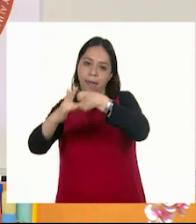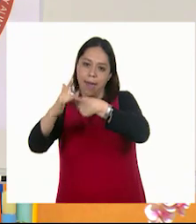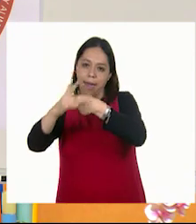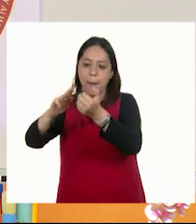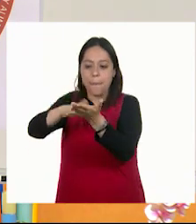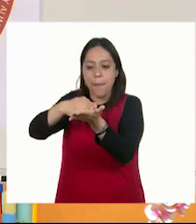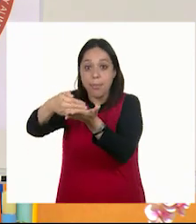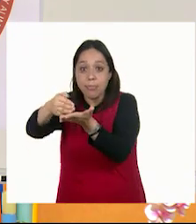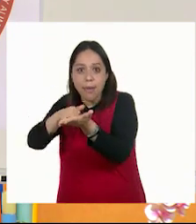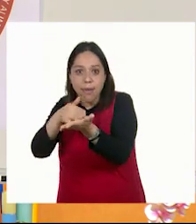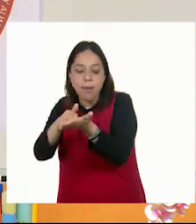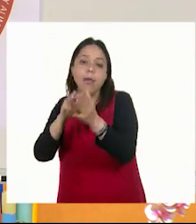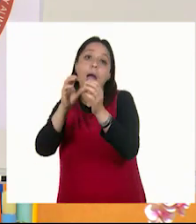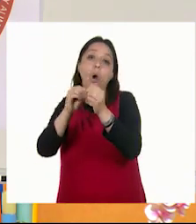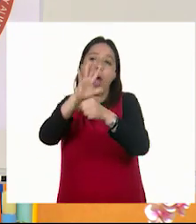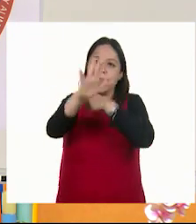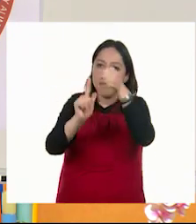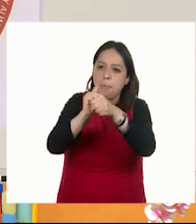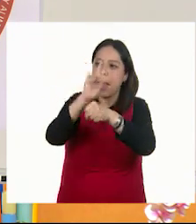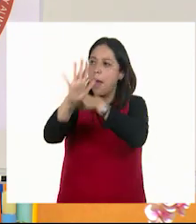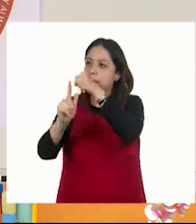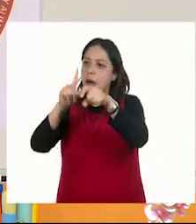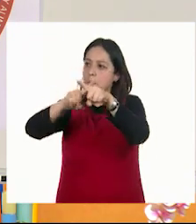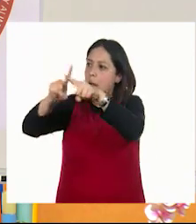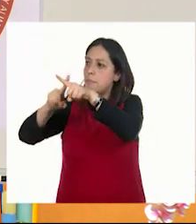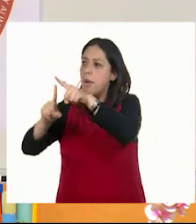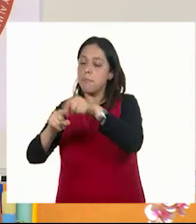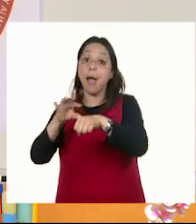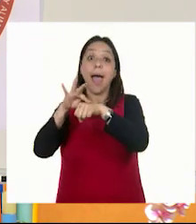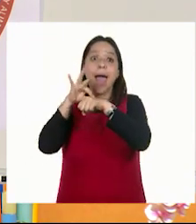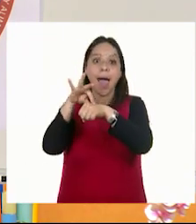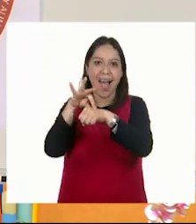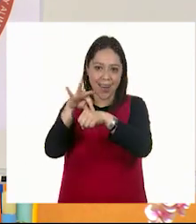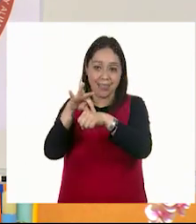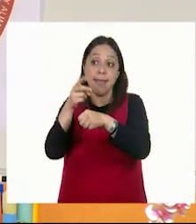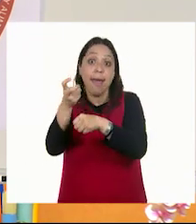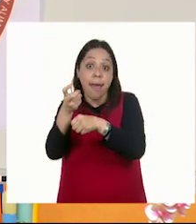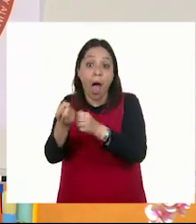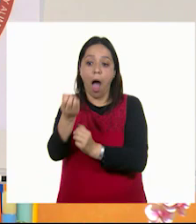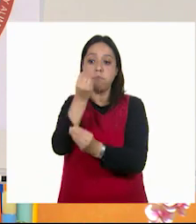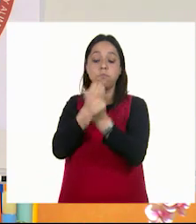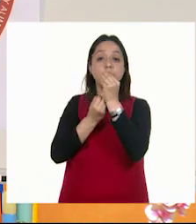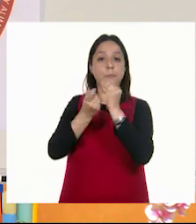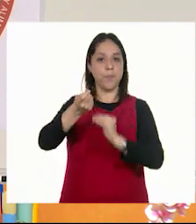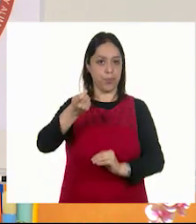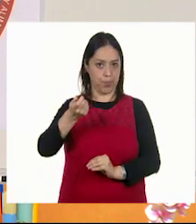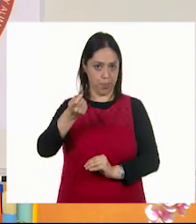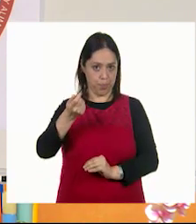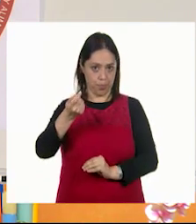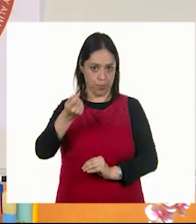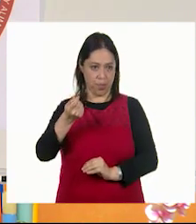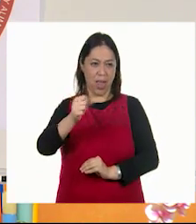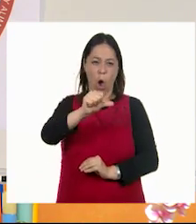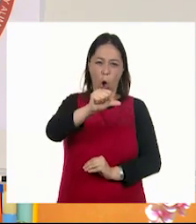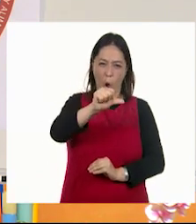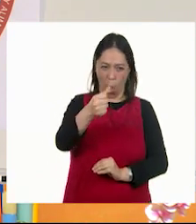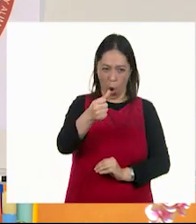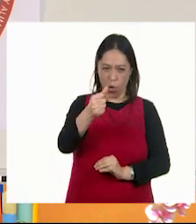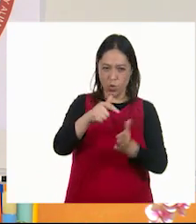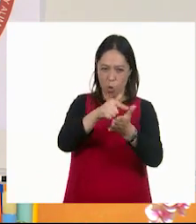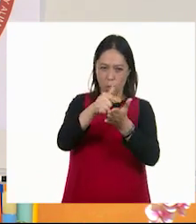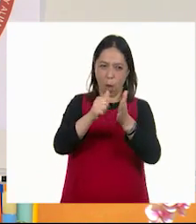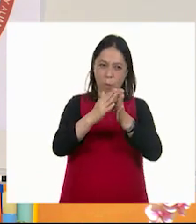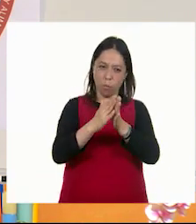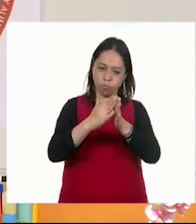las carnes de animales. Esos debemos consumirlos en poca cantidad. Y de este lado, que es un poquito más grande, vamos a